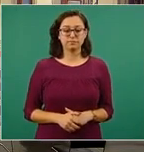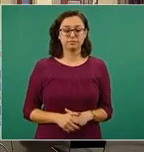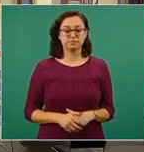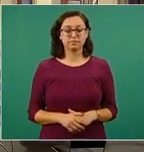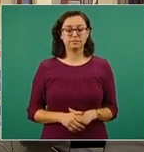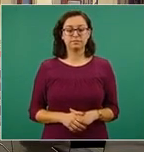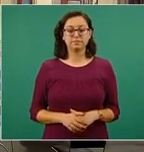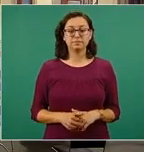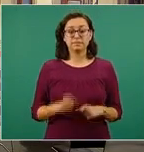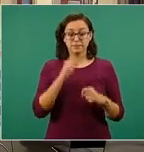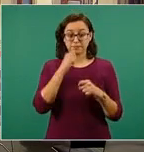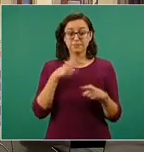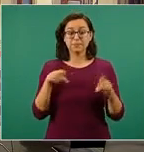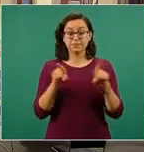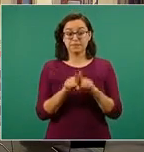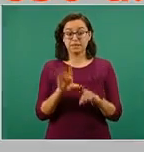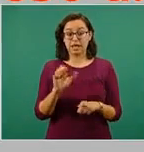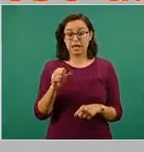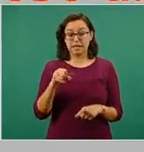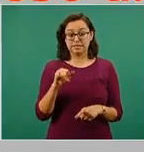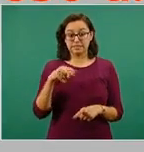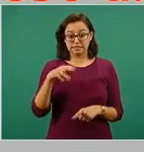También de CanSino se liberaron